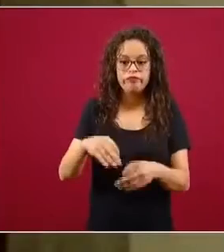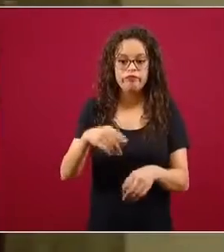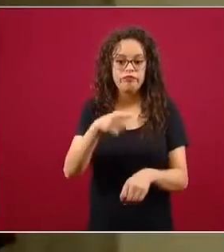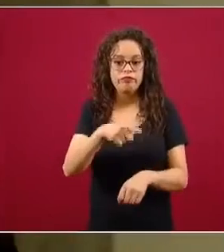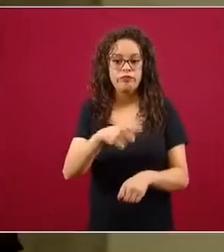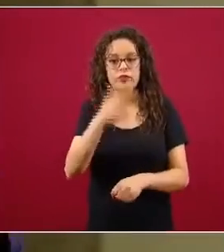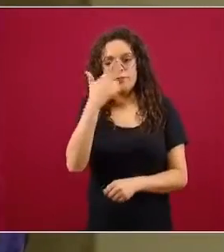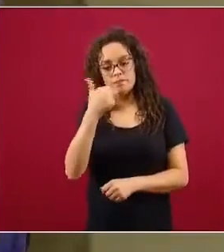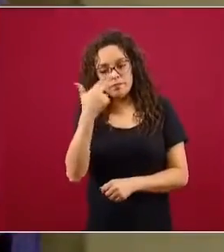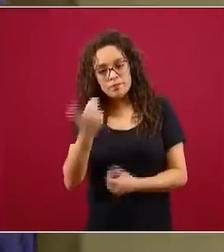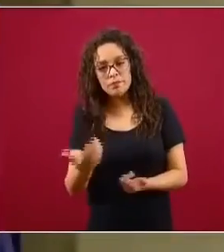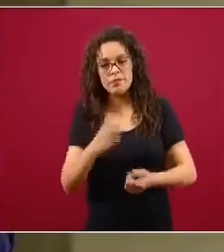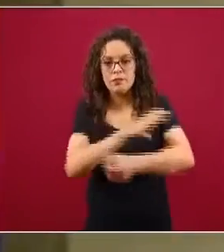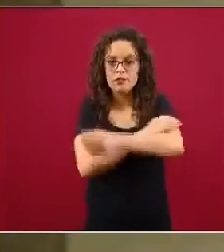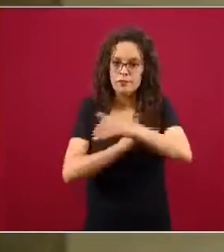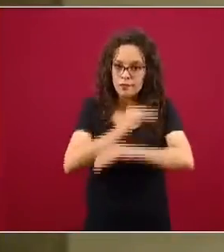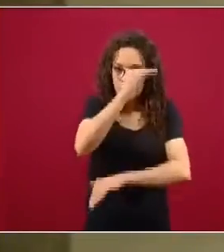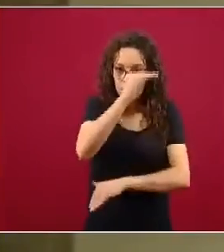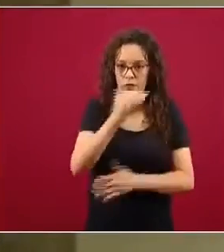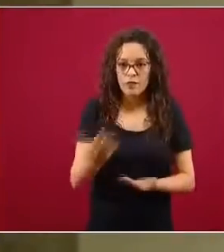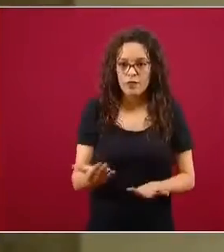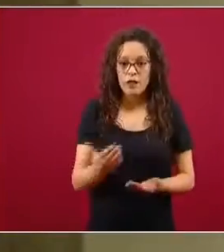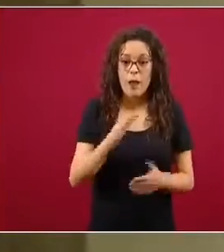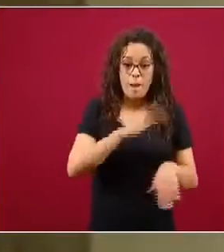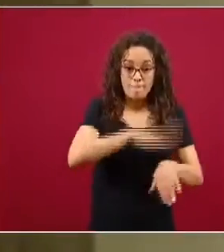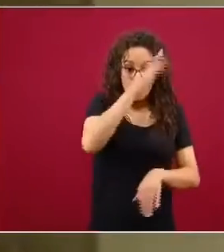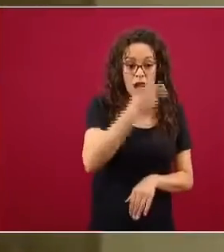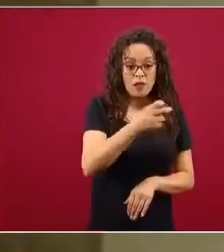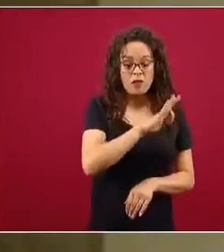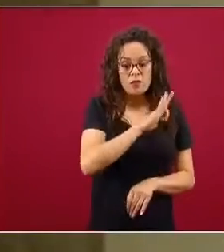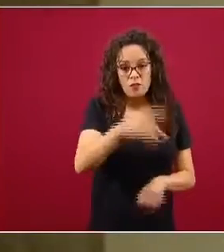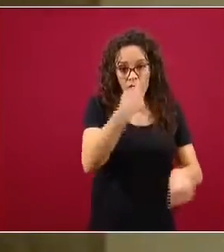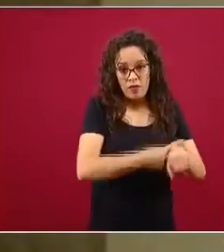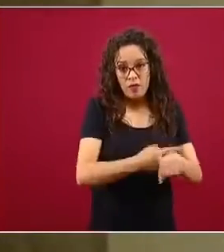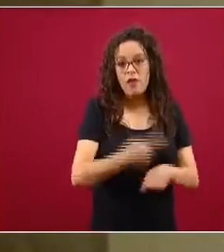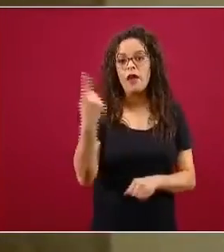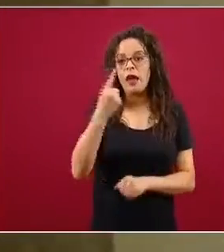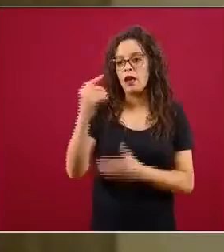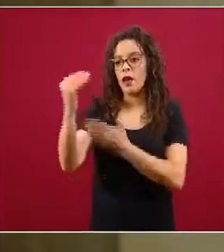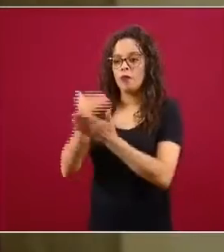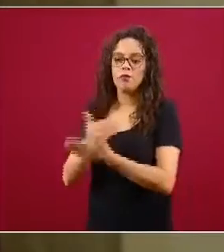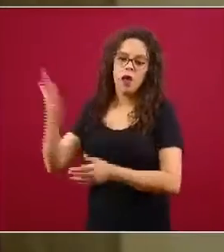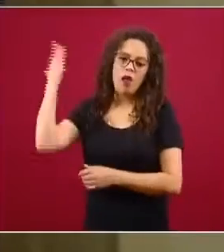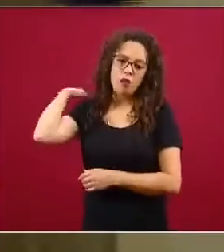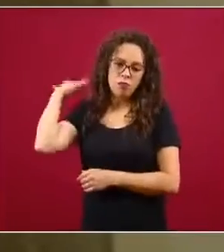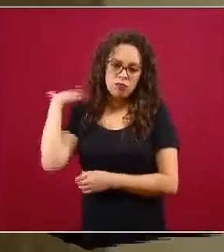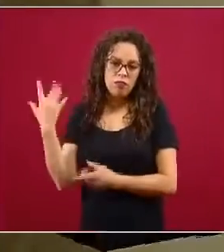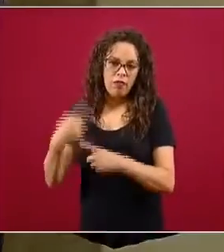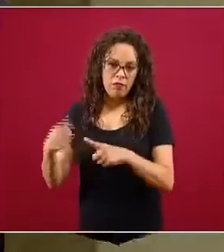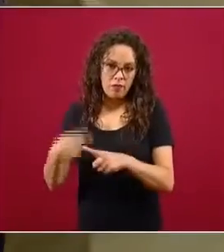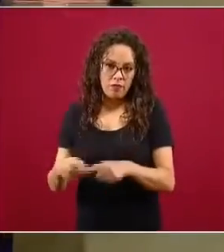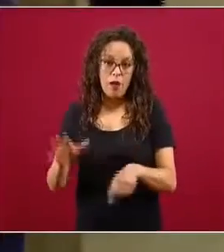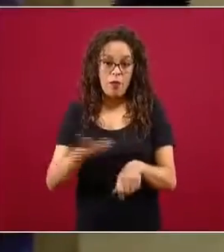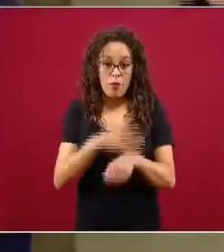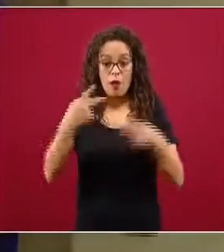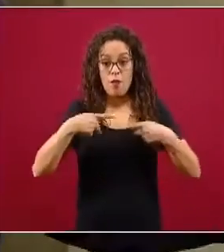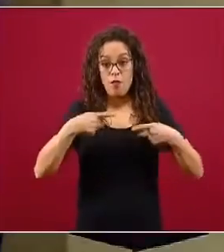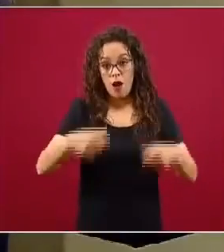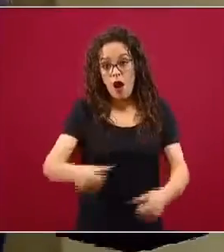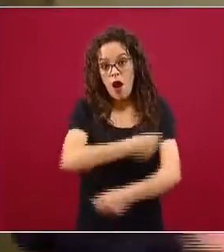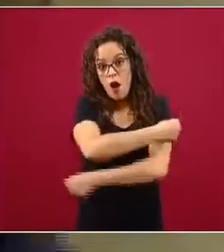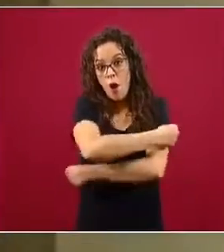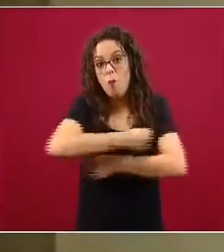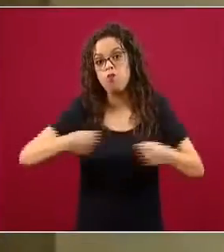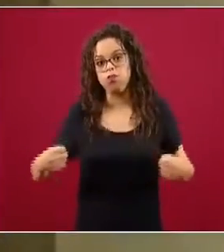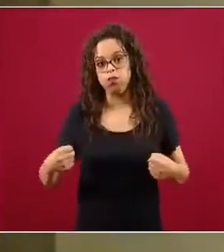diabetes, aún enfermedad pulmonar, aún muchos tipos de cáncer en pacientes que son obesos en comparación con la gente que no